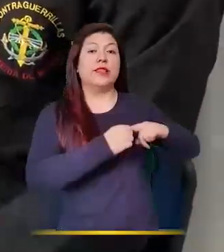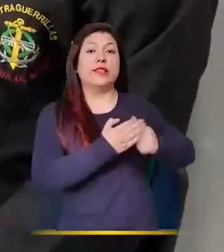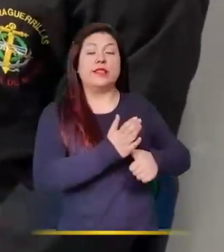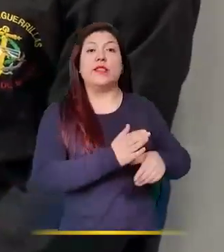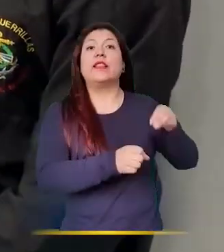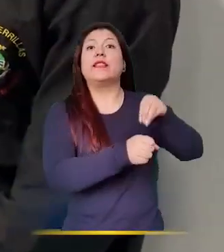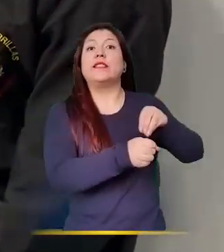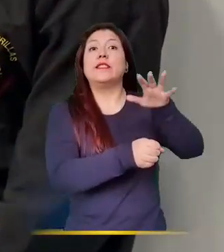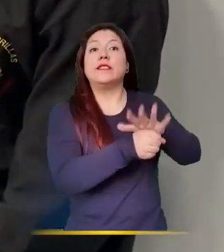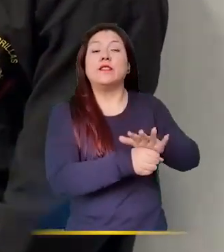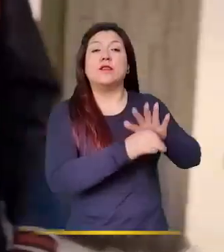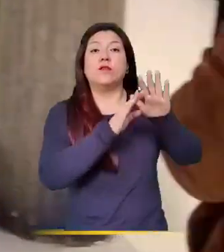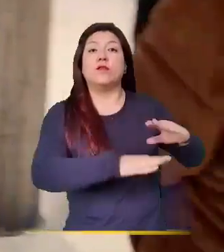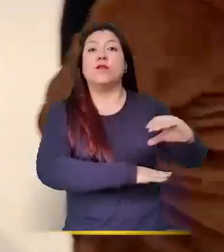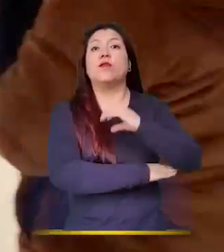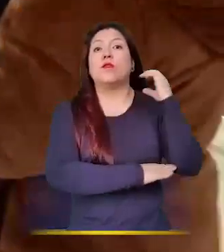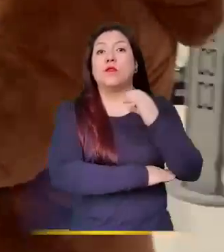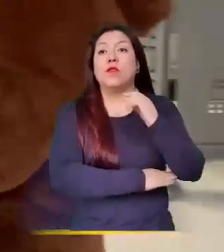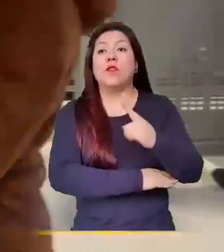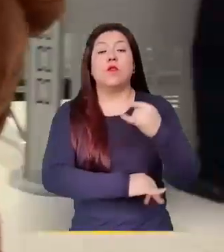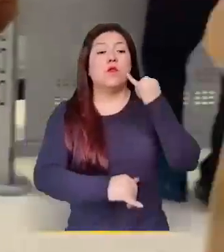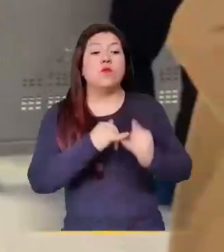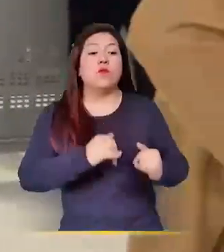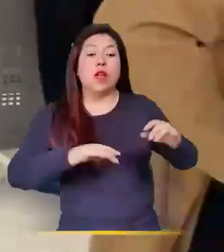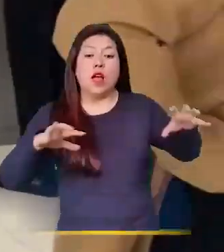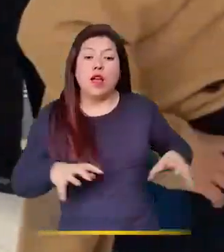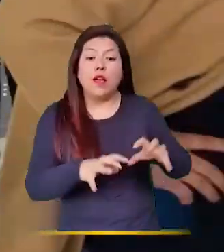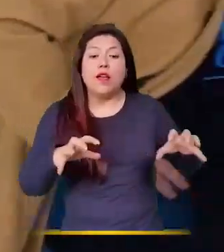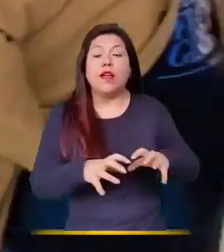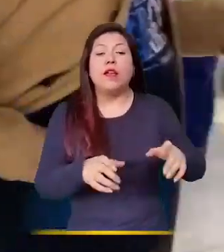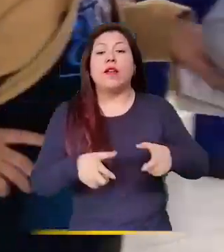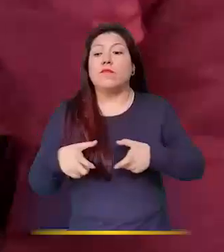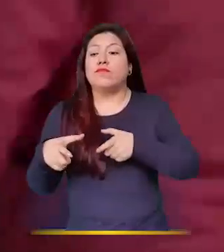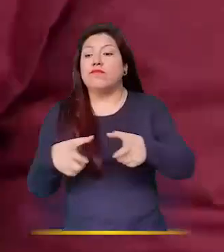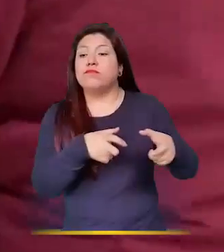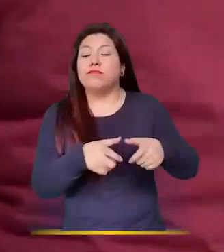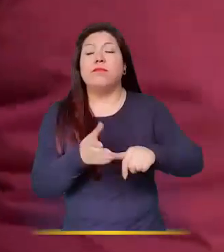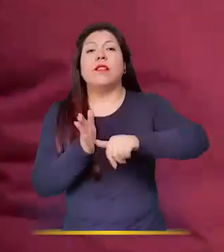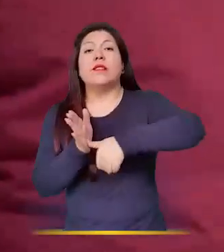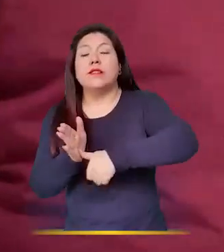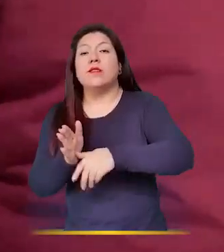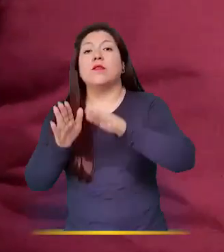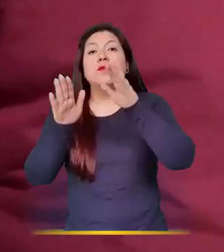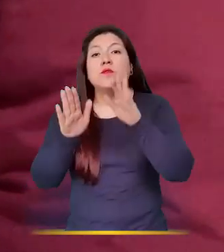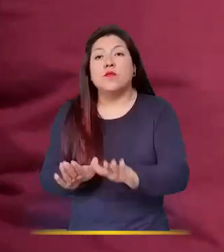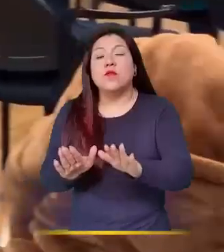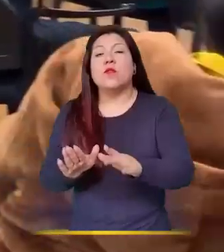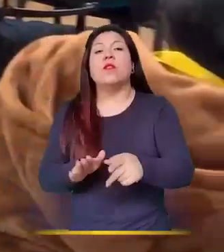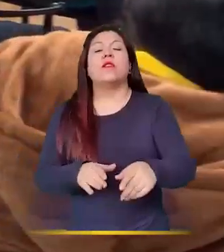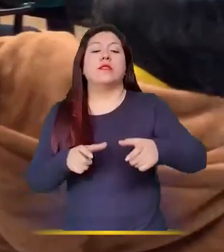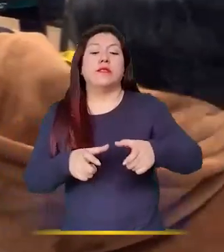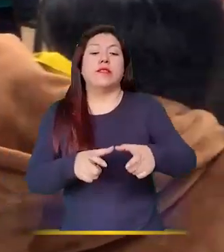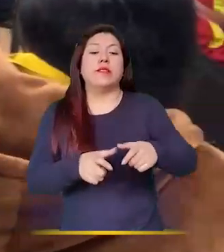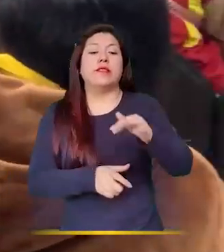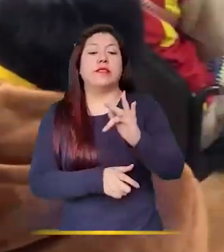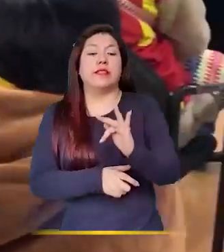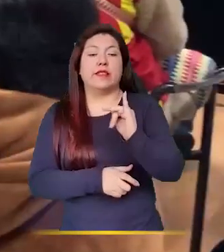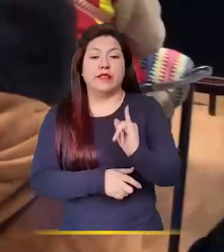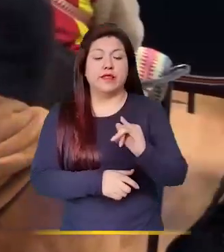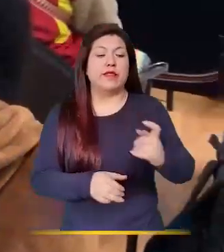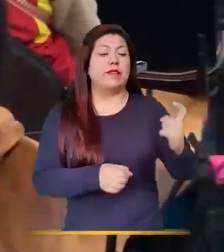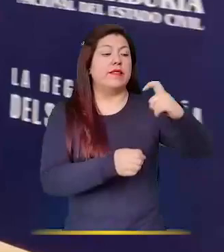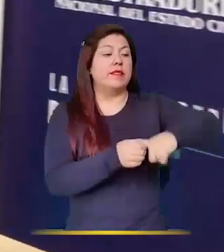La Registraduría Distrital del Estado Civil llevó a cabo la última jornada del año en identificación de cédula de ciudadanía, tarjeta